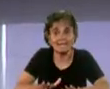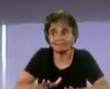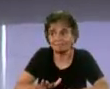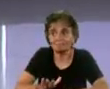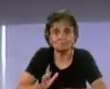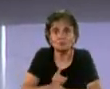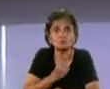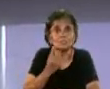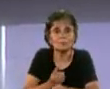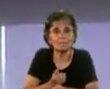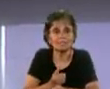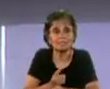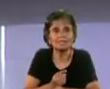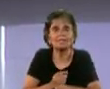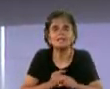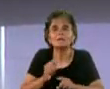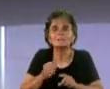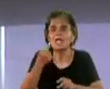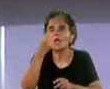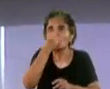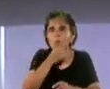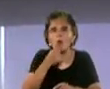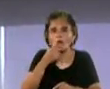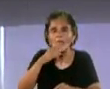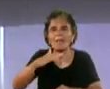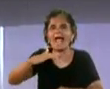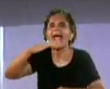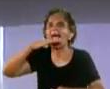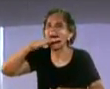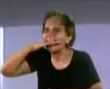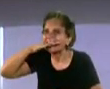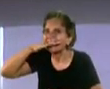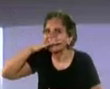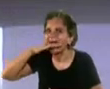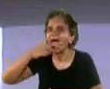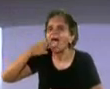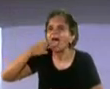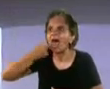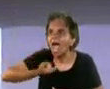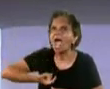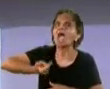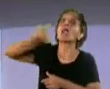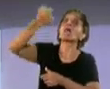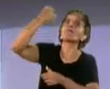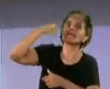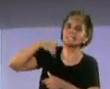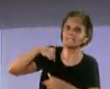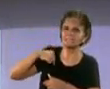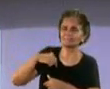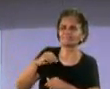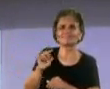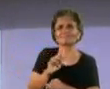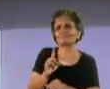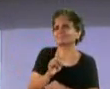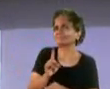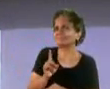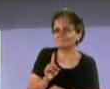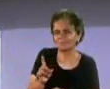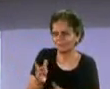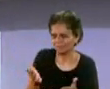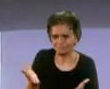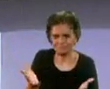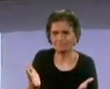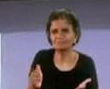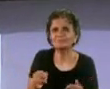dice, agarrarle la boca, ponerle algo en la boca porque se va a tragar la lengua. Uh-huh. Y eso desmintámoslo. No